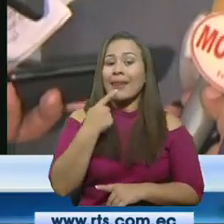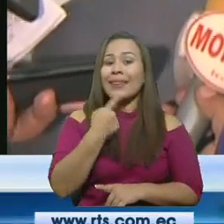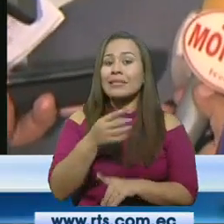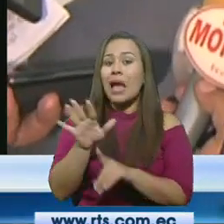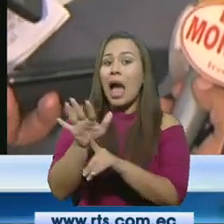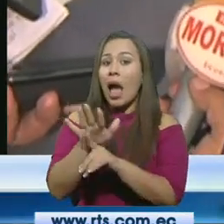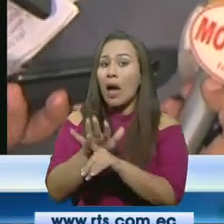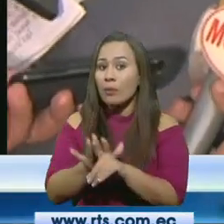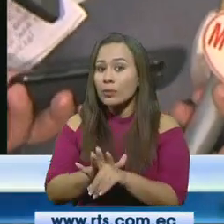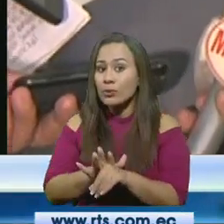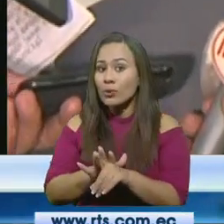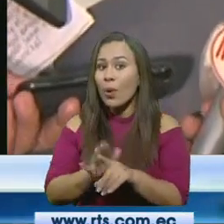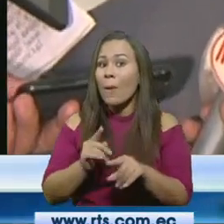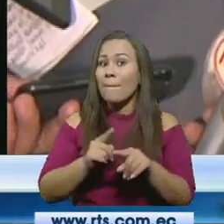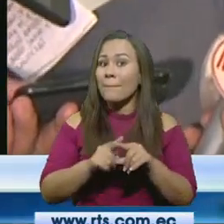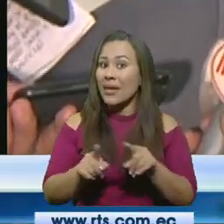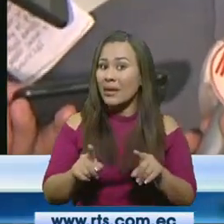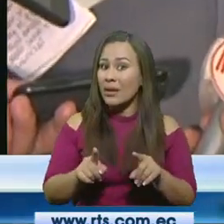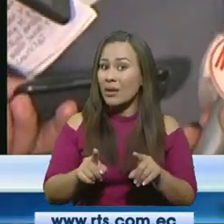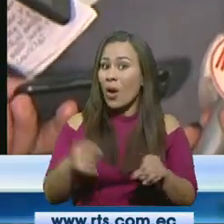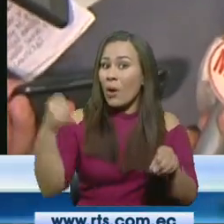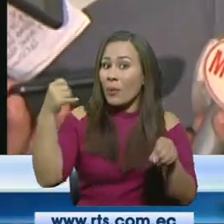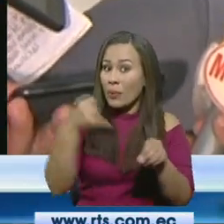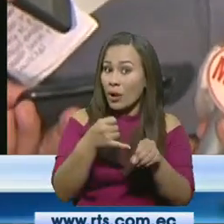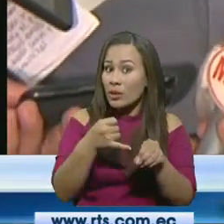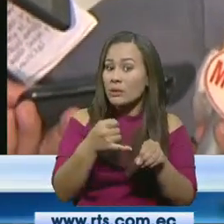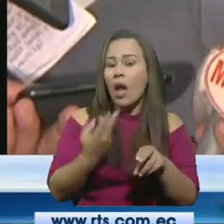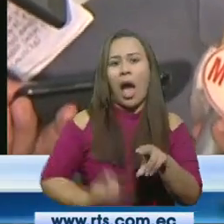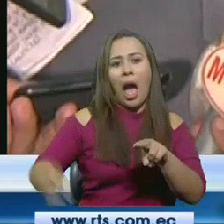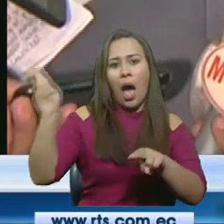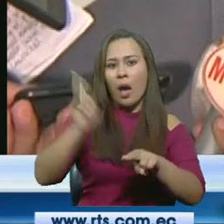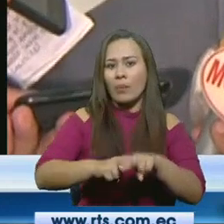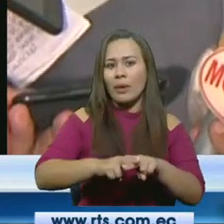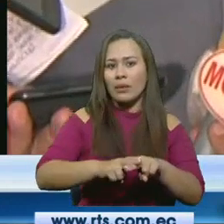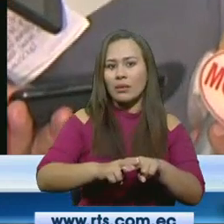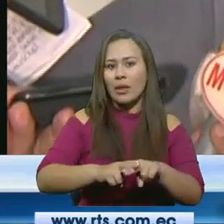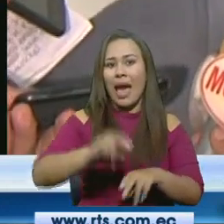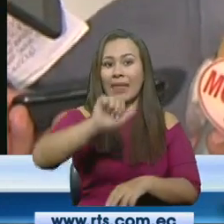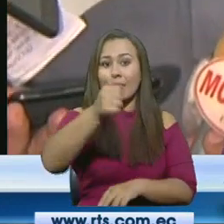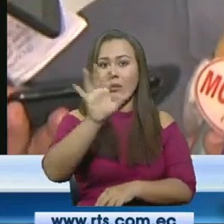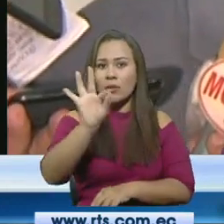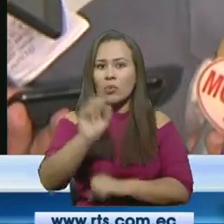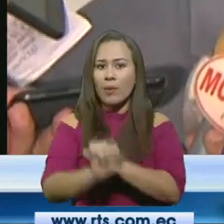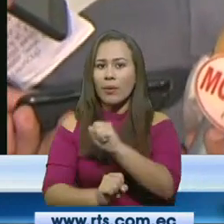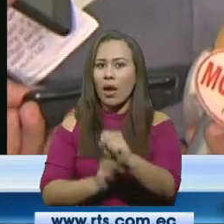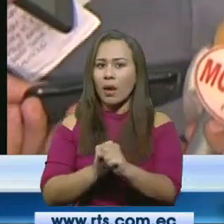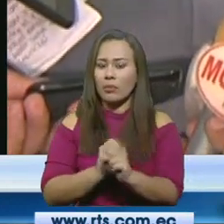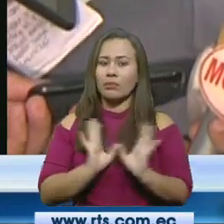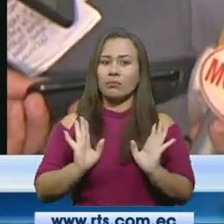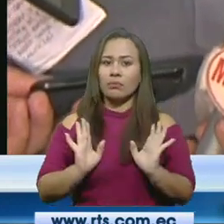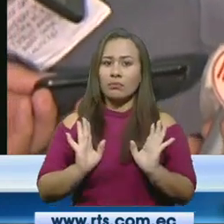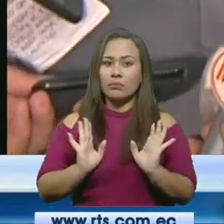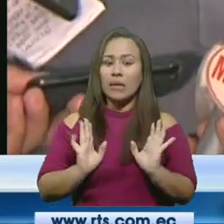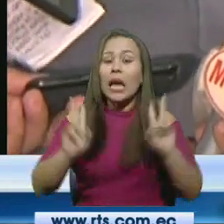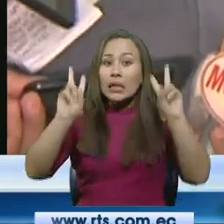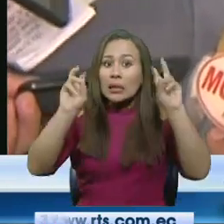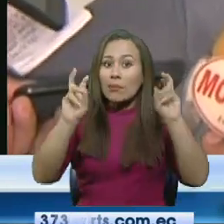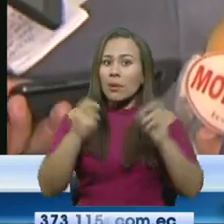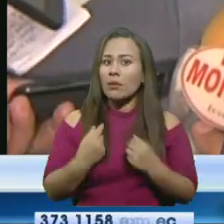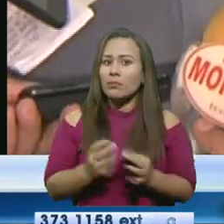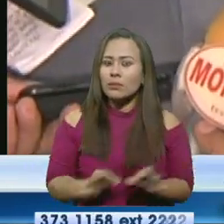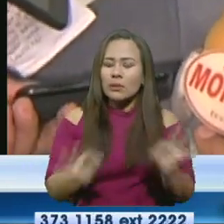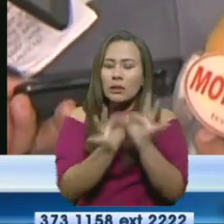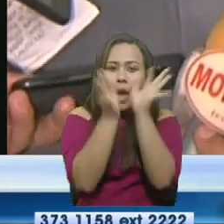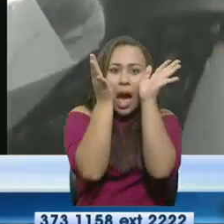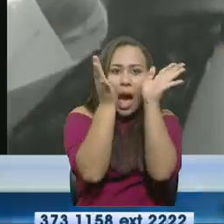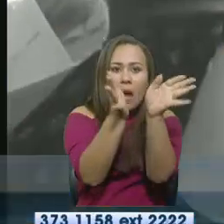efecto va a ser de que la pena, que podría ser de 3, 5 a 7 años, cambie de 19 a 22. Entonces esto aquí es un tema que tenemos que estar